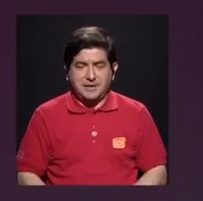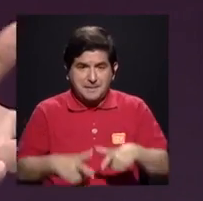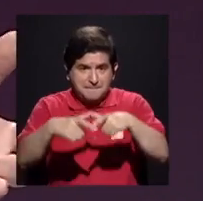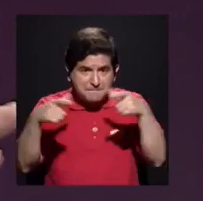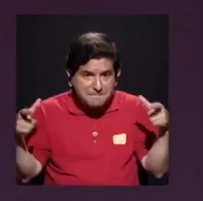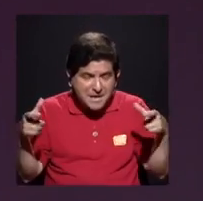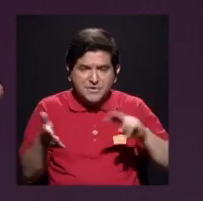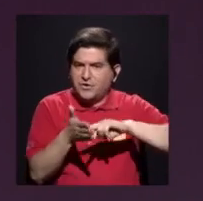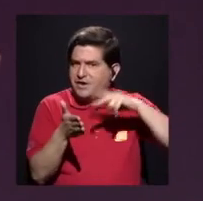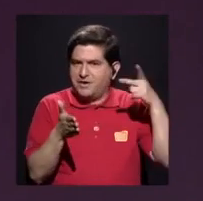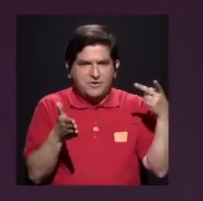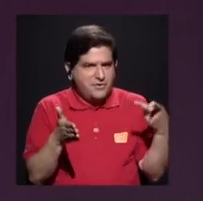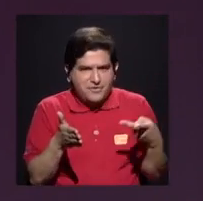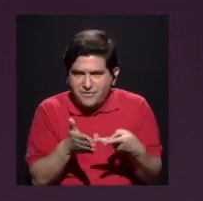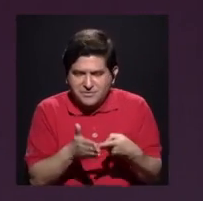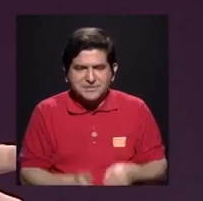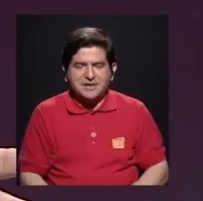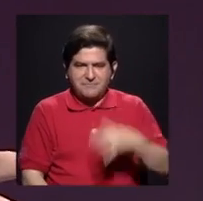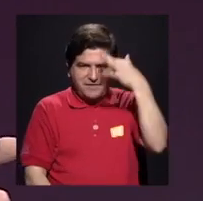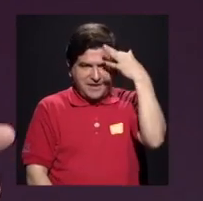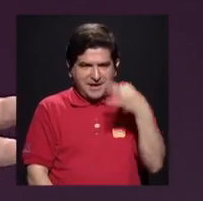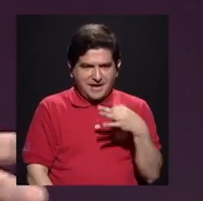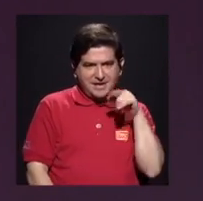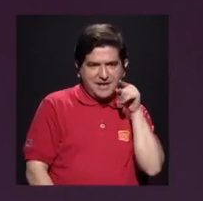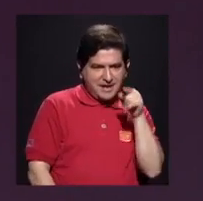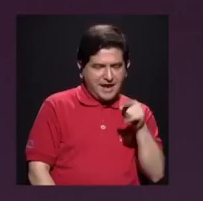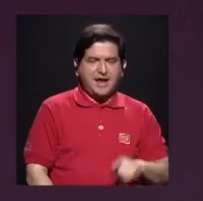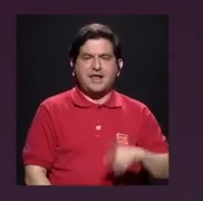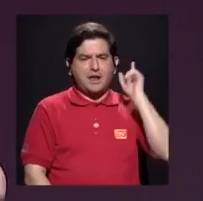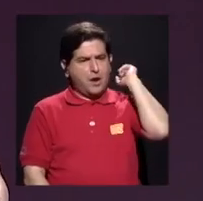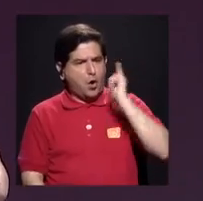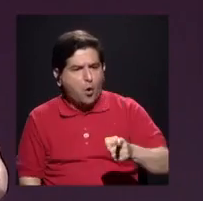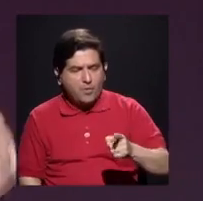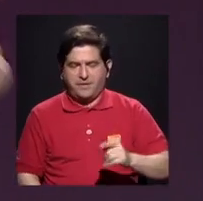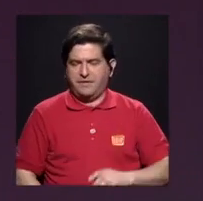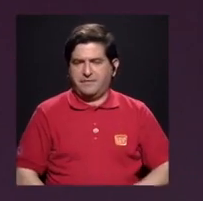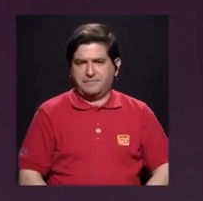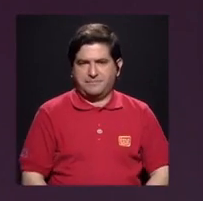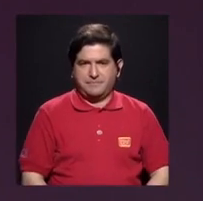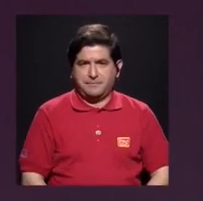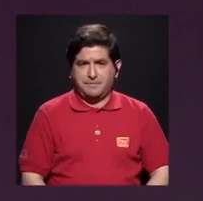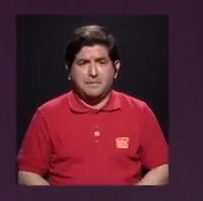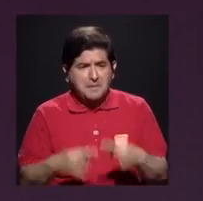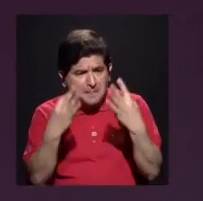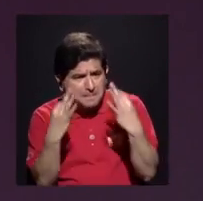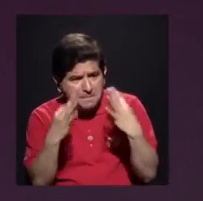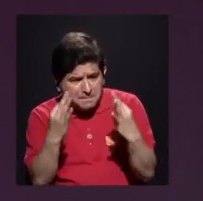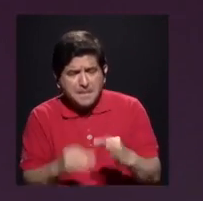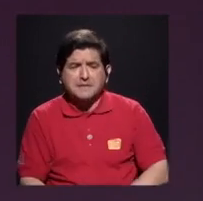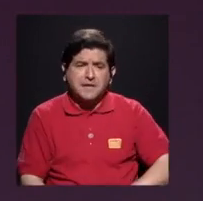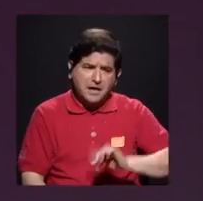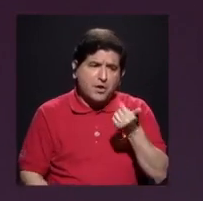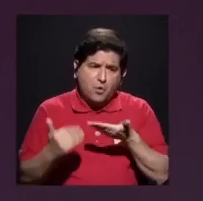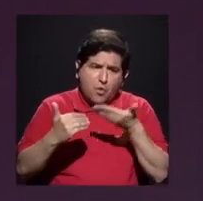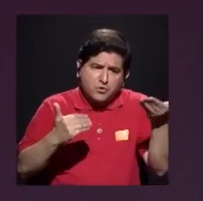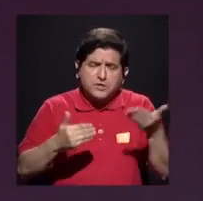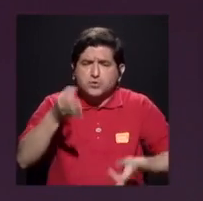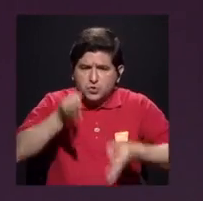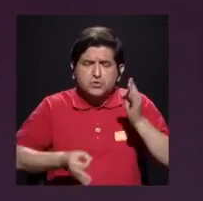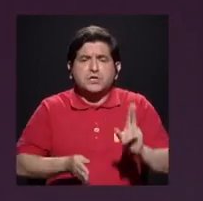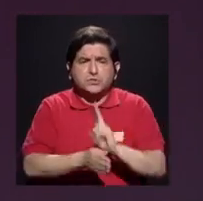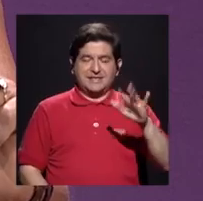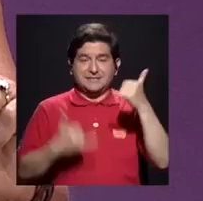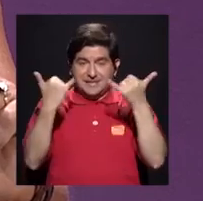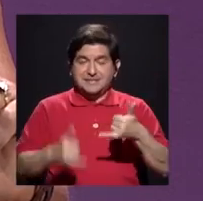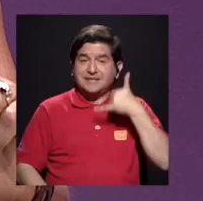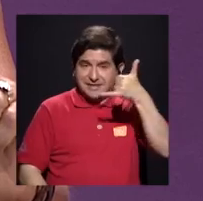significa que el criterio de una mayoría se impone se imponga en esto puede valer para otros aspectos jurídicos pero no